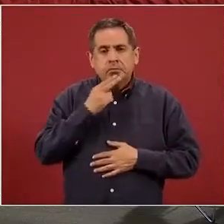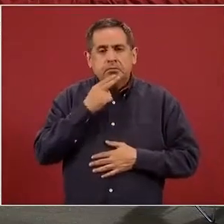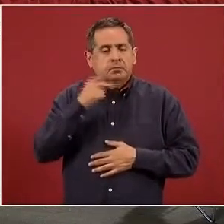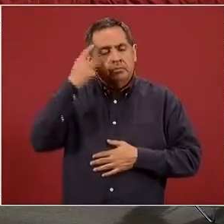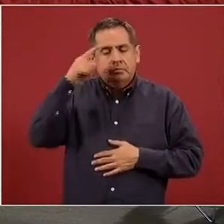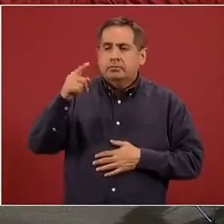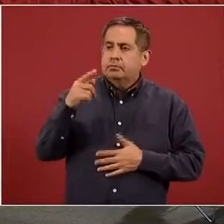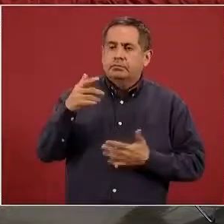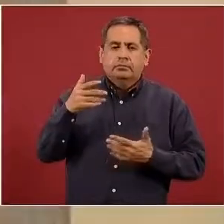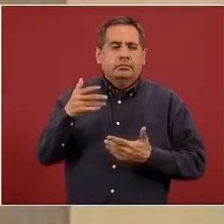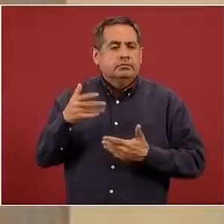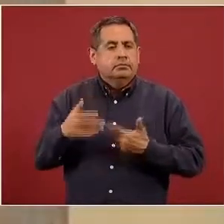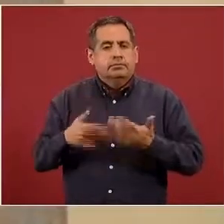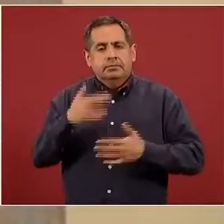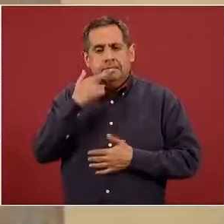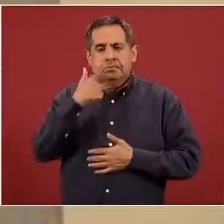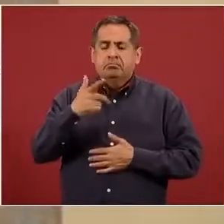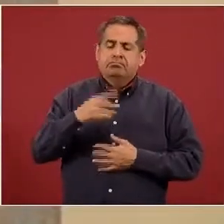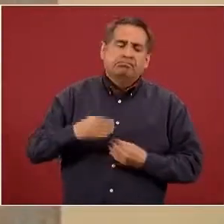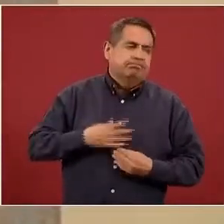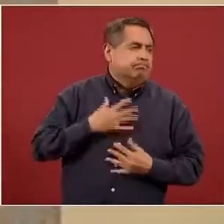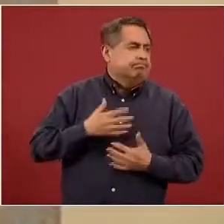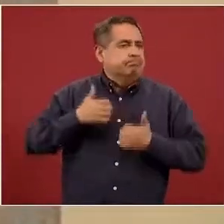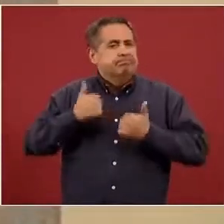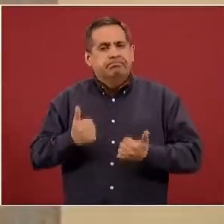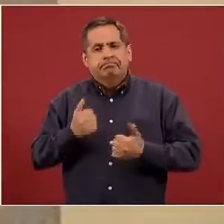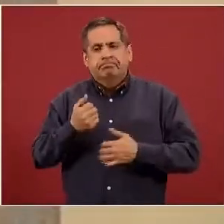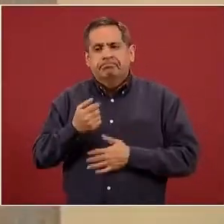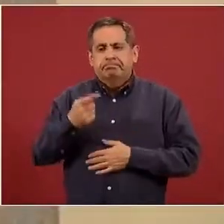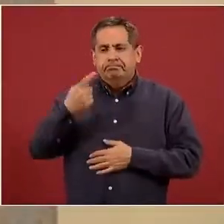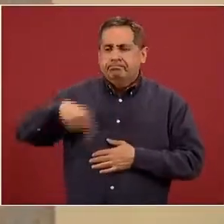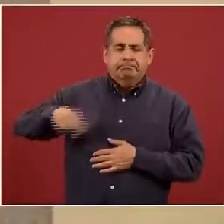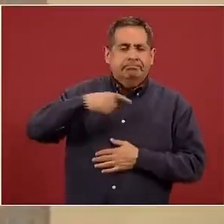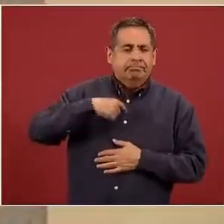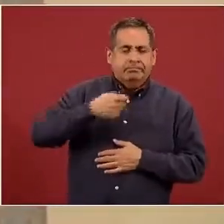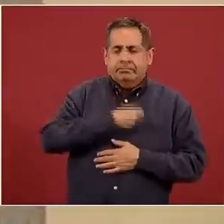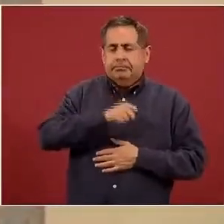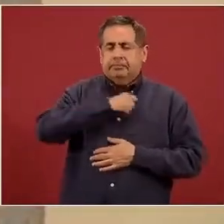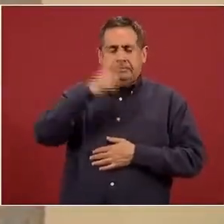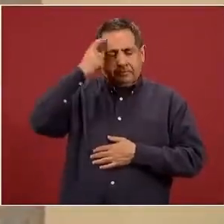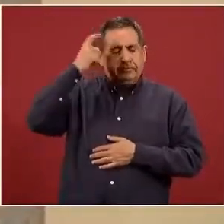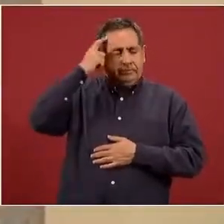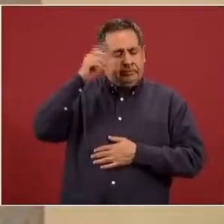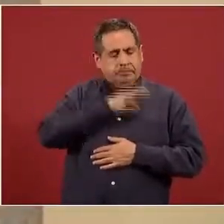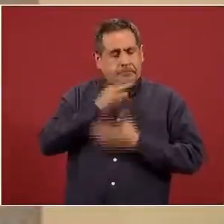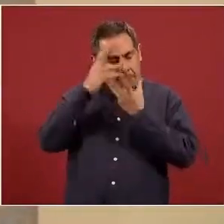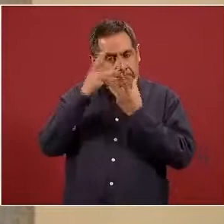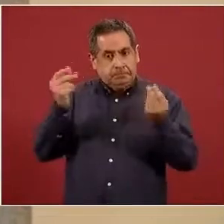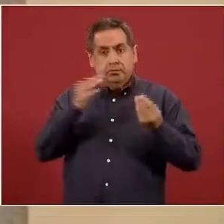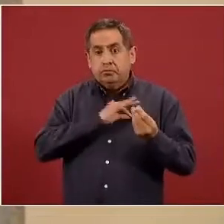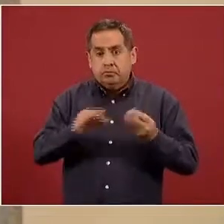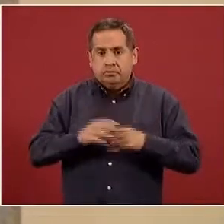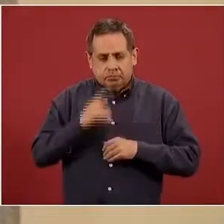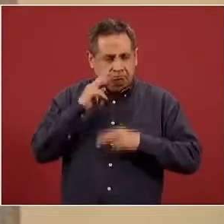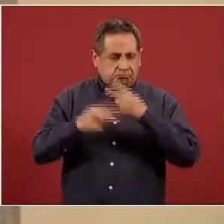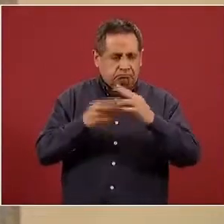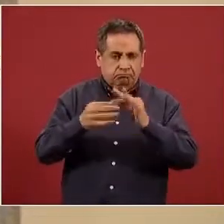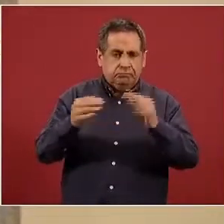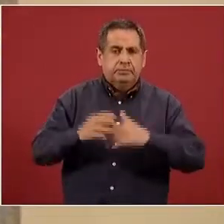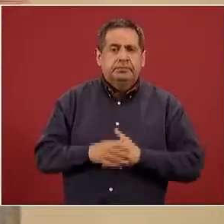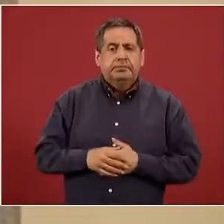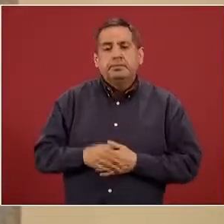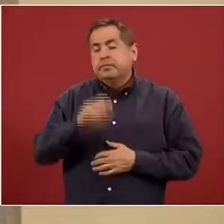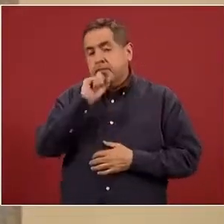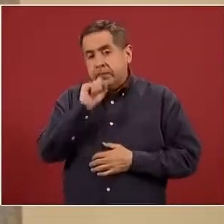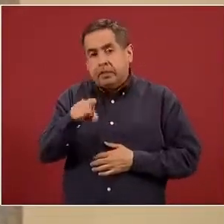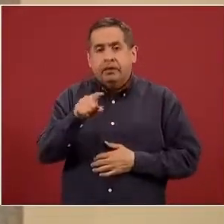un mejor bienestar, para una mejor salud mental, ¿no? Ahorita vamos a ver cómo podemos hacer esa parte. Además